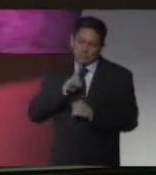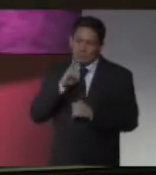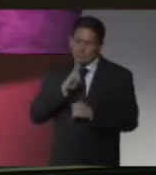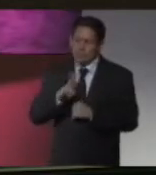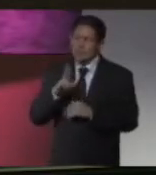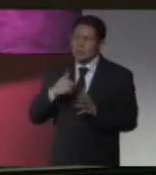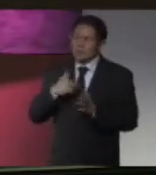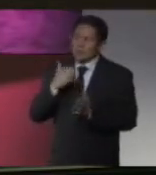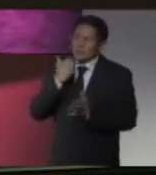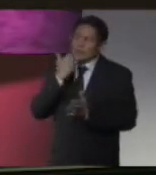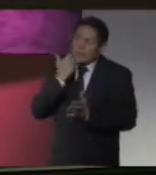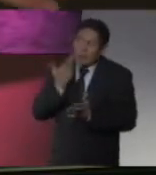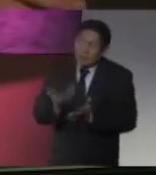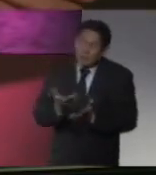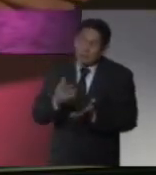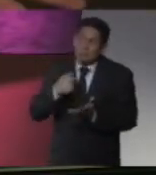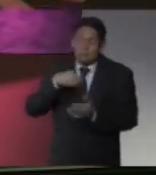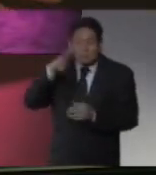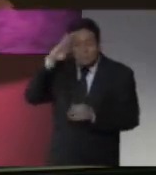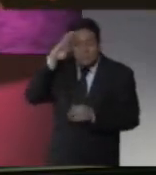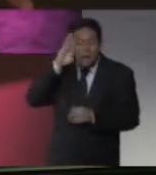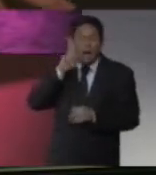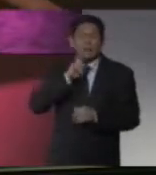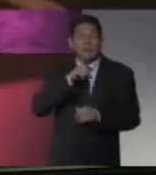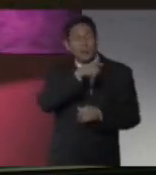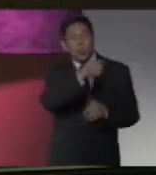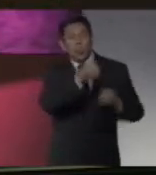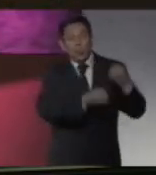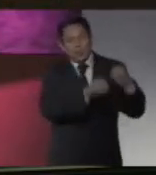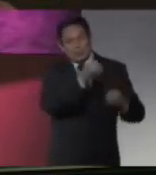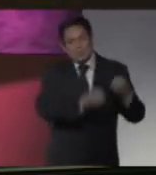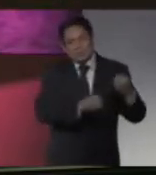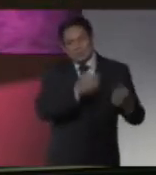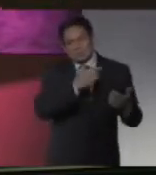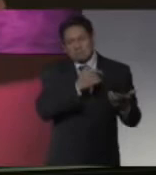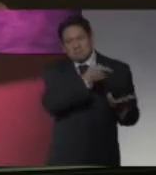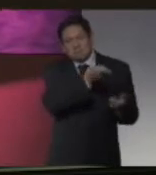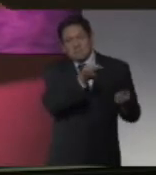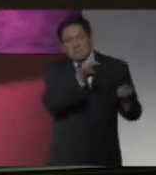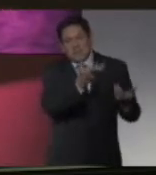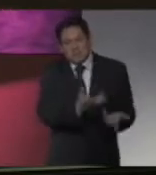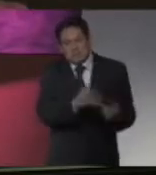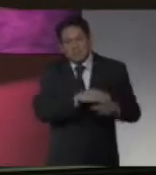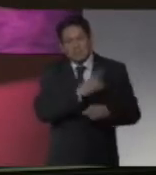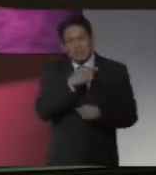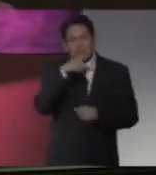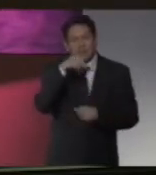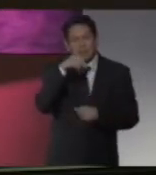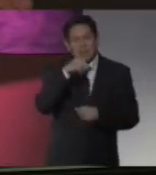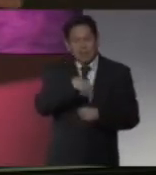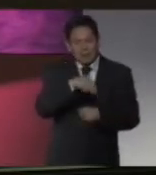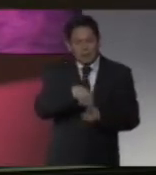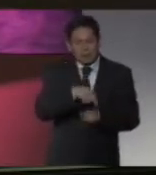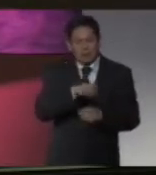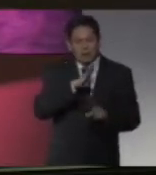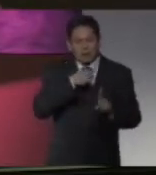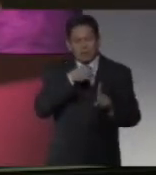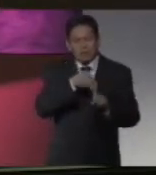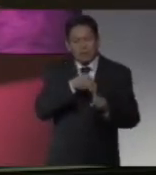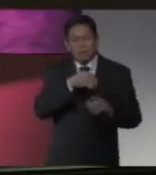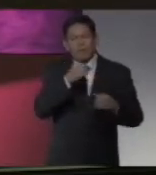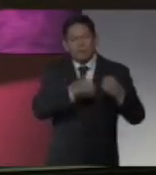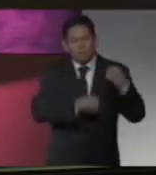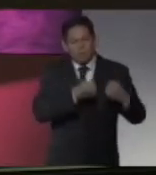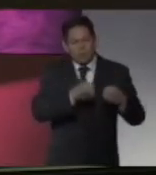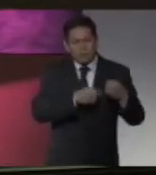intentar imaginar qué tienen que hacer los jueces, porque al final este es un evento sobre juzgar con enfoque de género, qué podrían o cómo